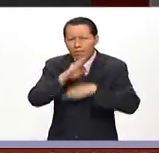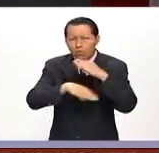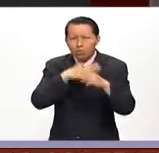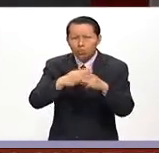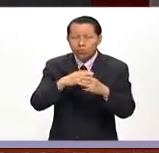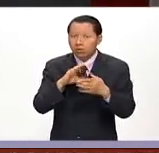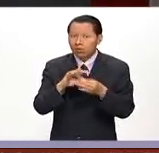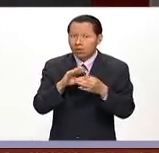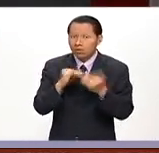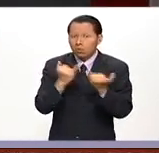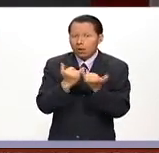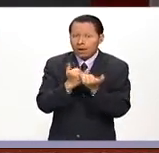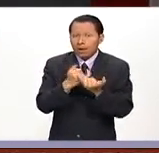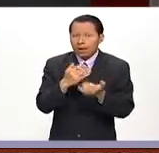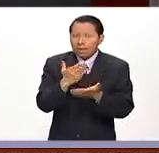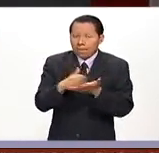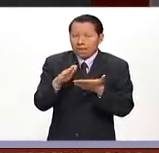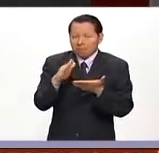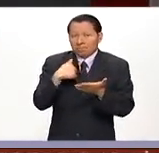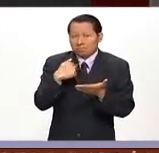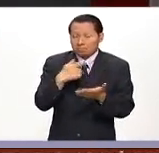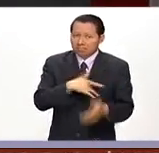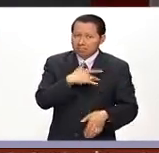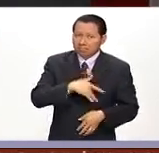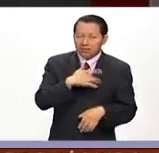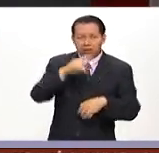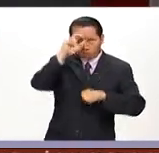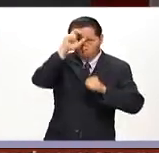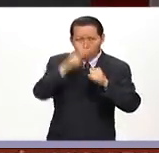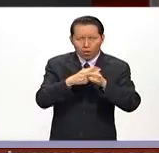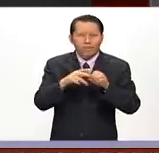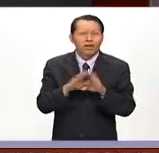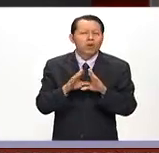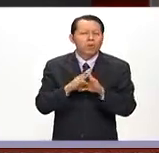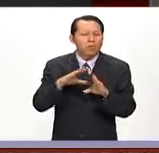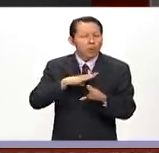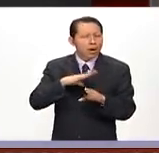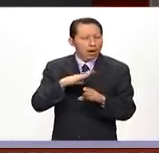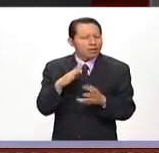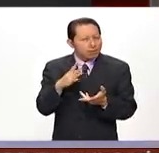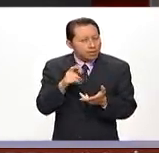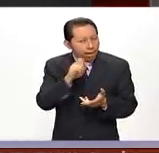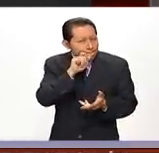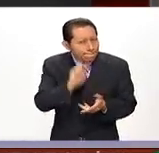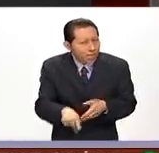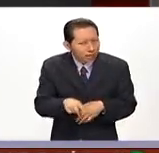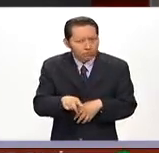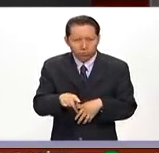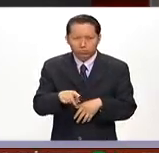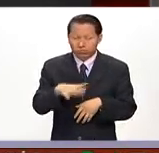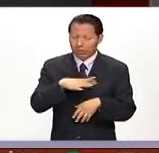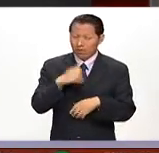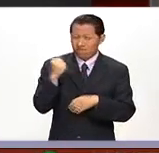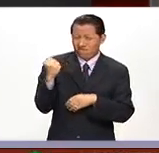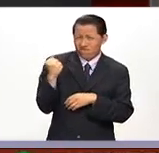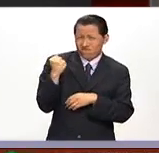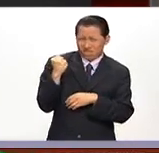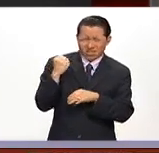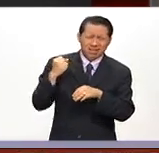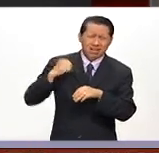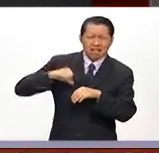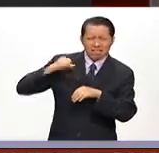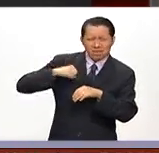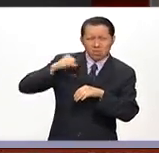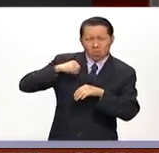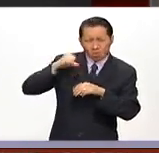que además diría yo que Europa está pues enfrentando a los monstruos también creados a lo